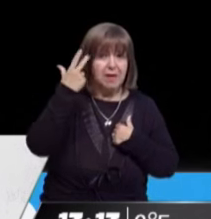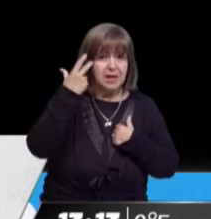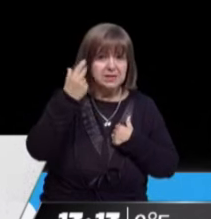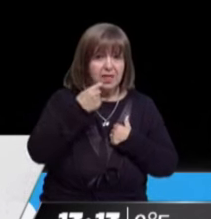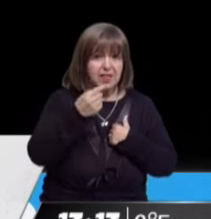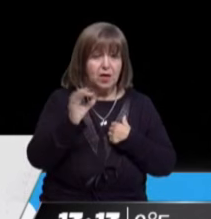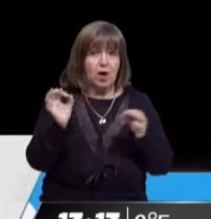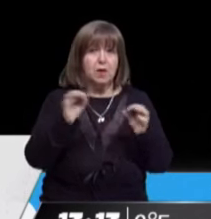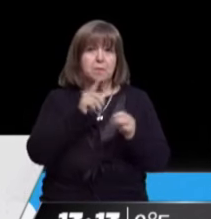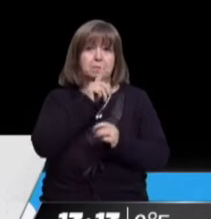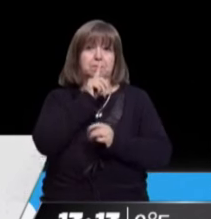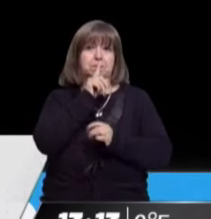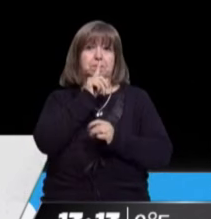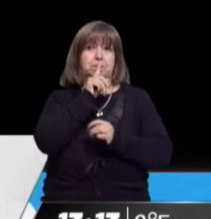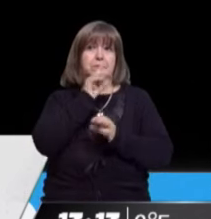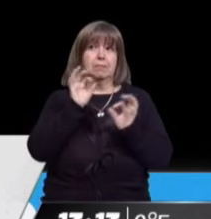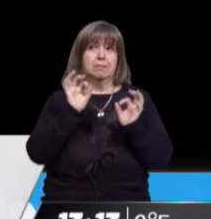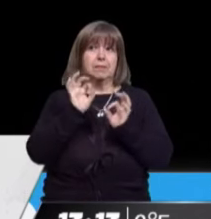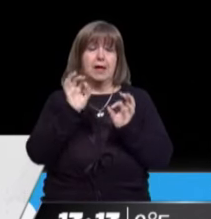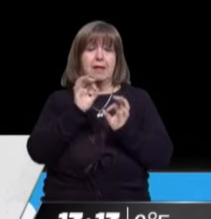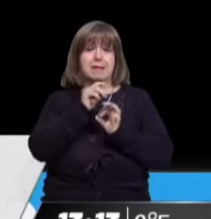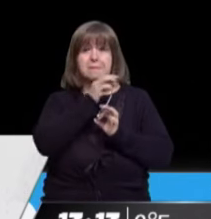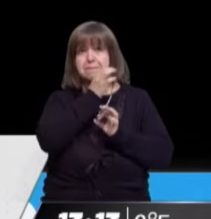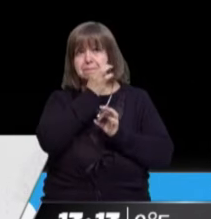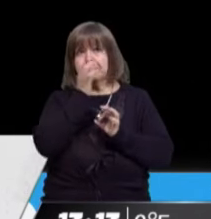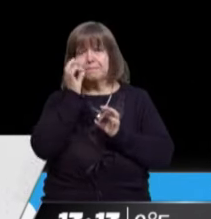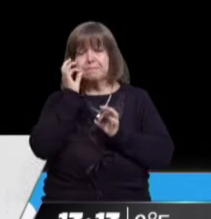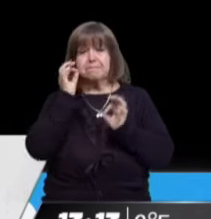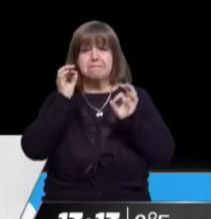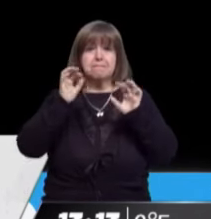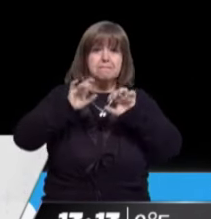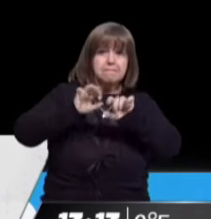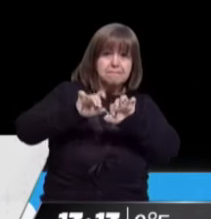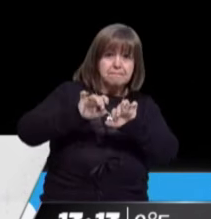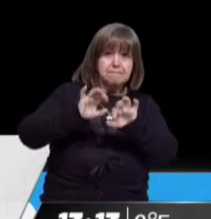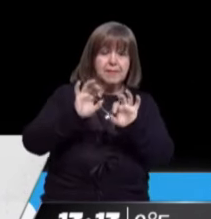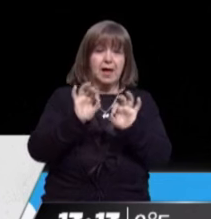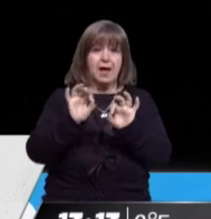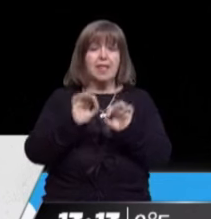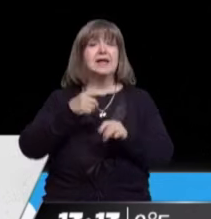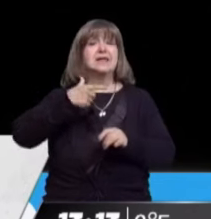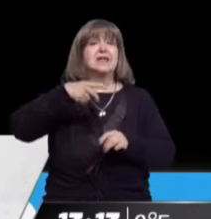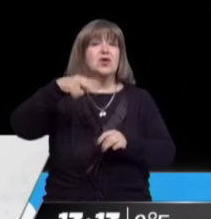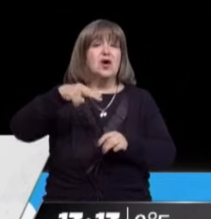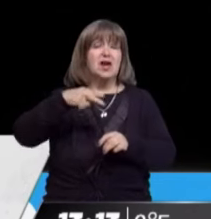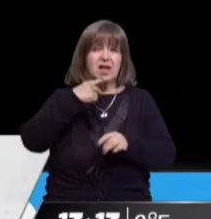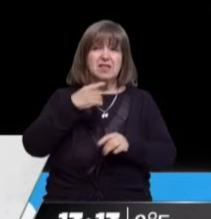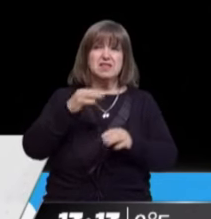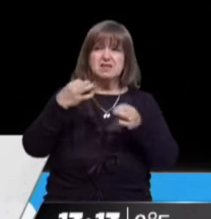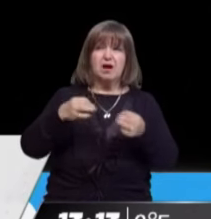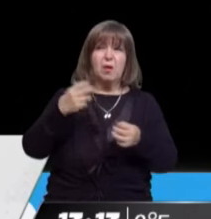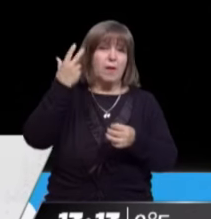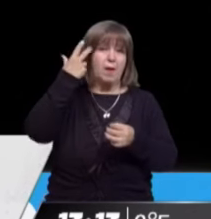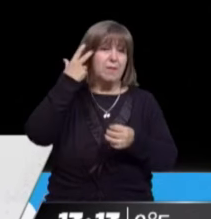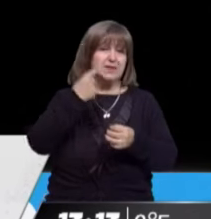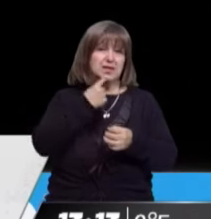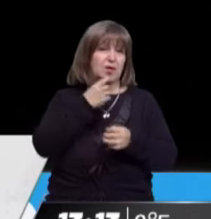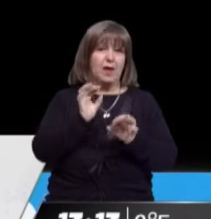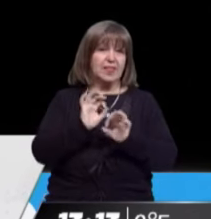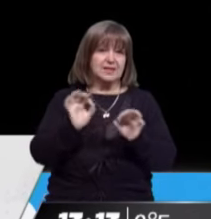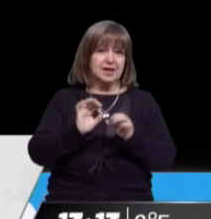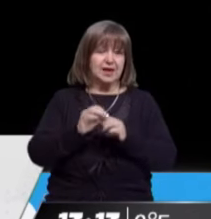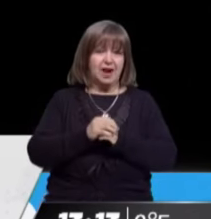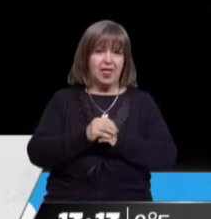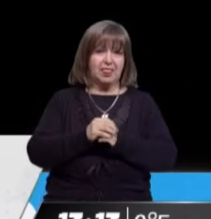respecto y fiel al estilo Messi me parece que es poco probable que se que se exprese en relación a esto me llama mucho la atención en el tweet de Javier